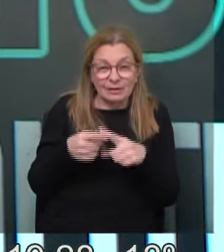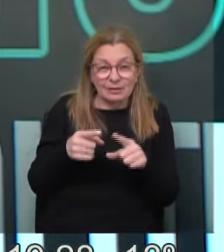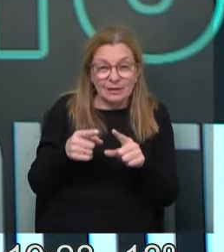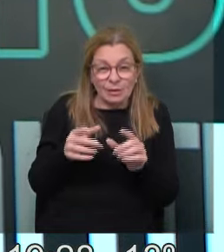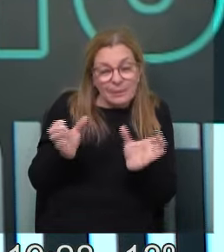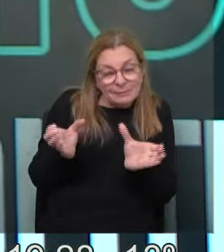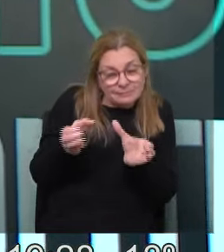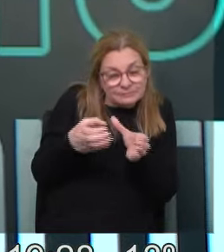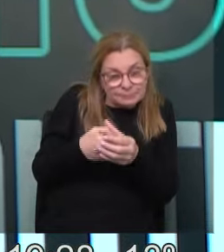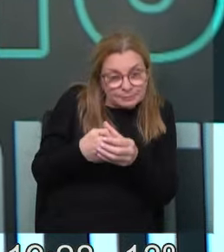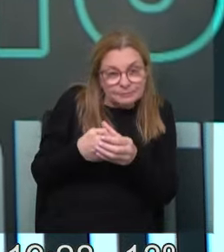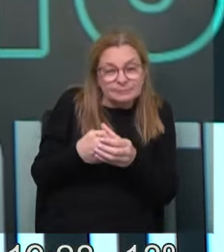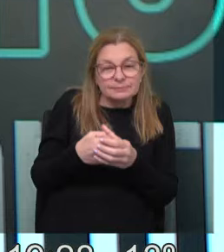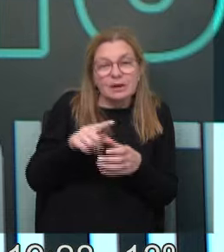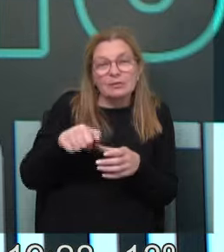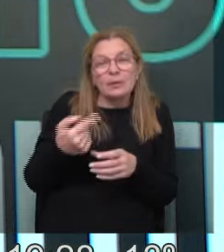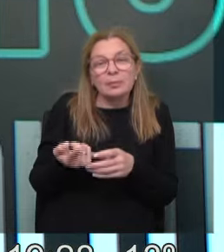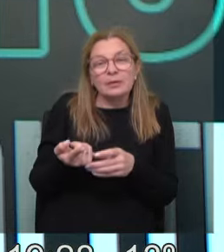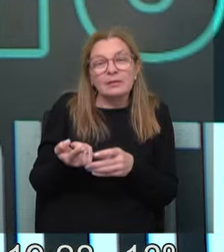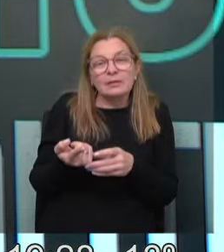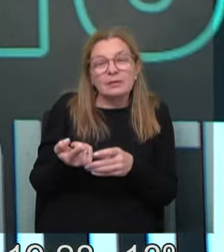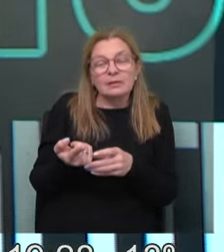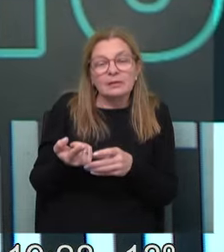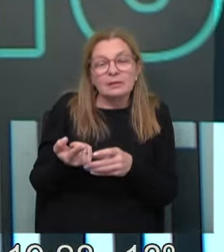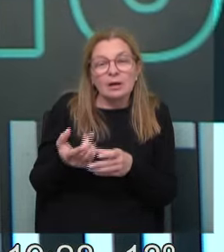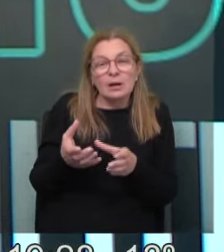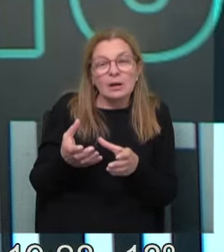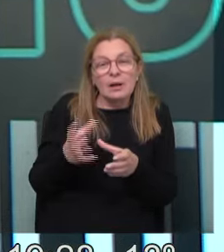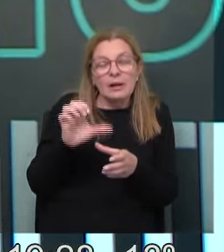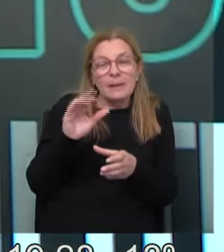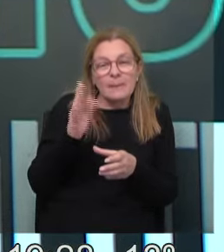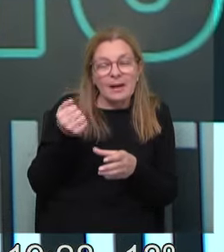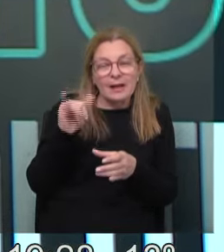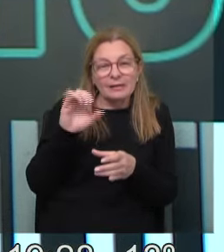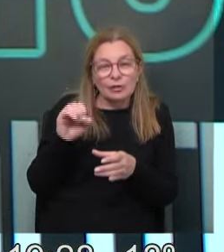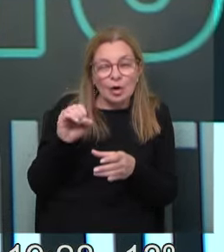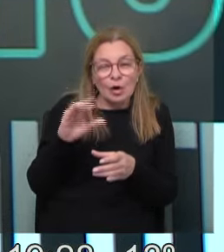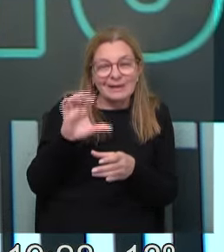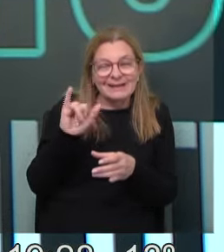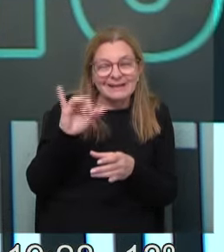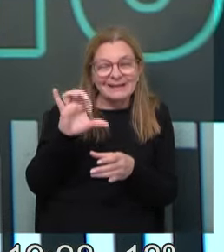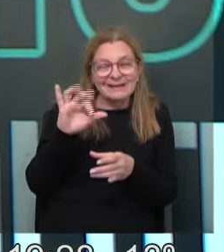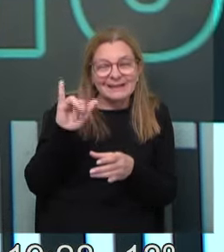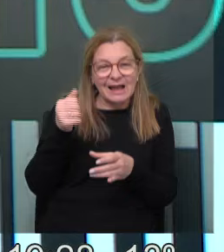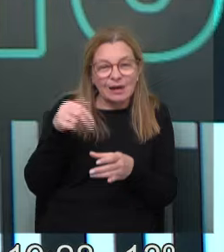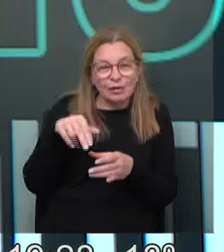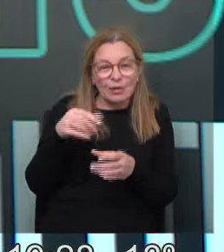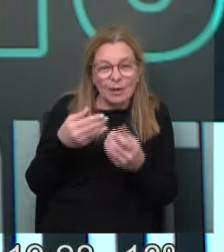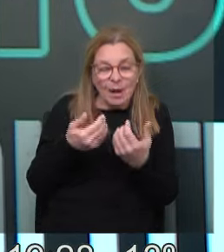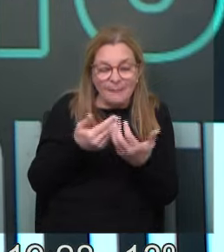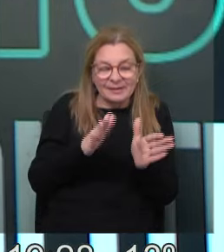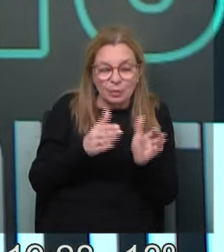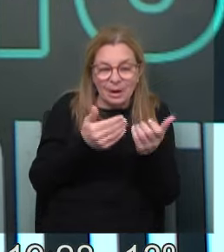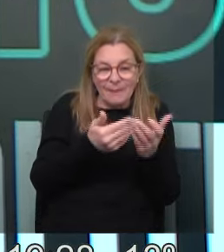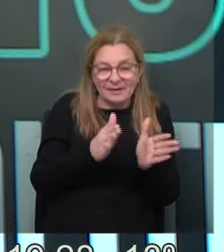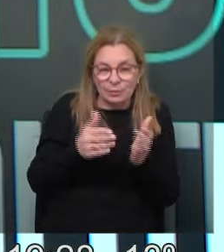reducido e después Bueno el el espacio social cristiano es decir ha habido una apertura